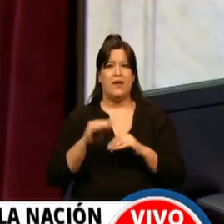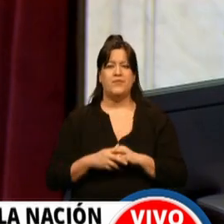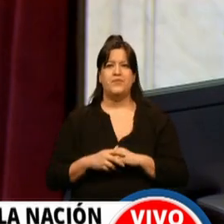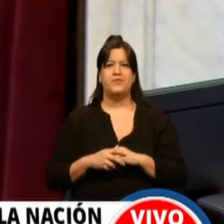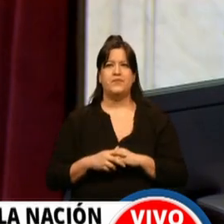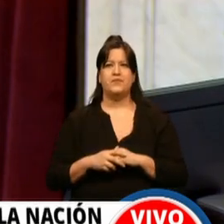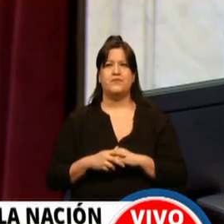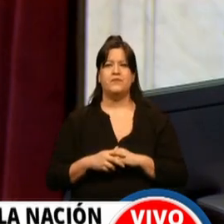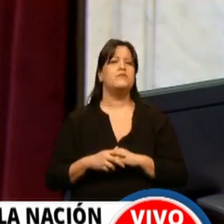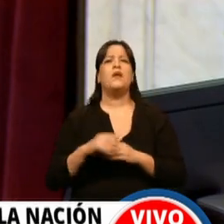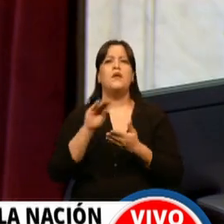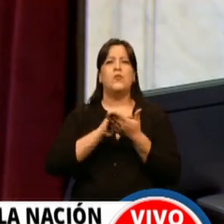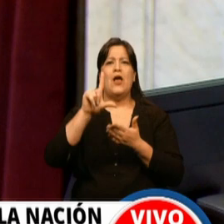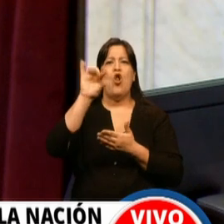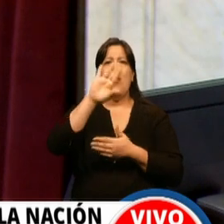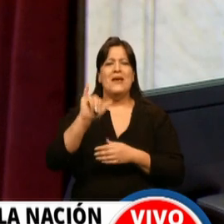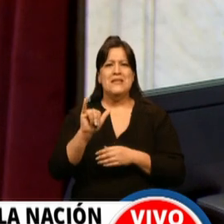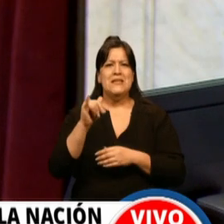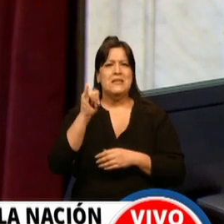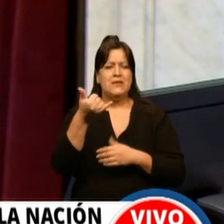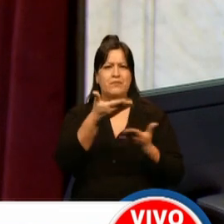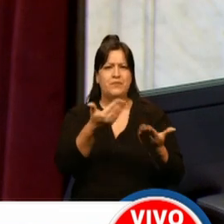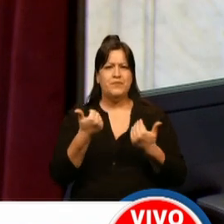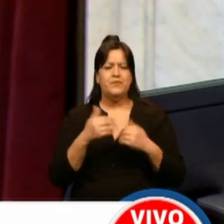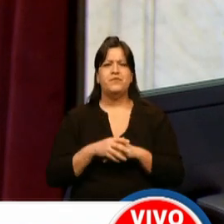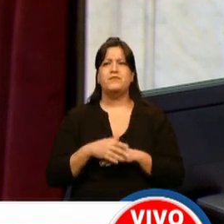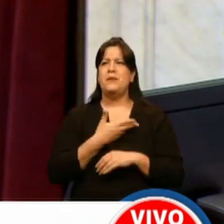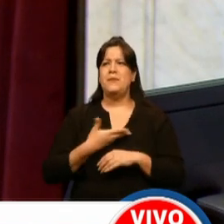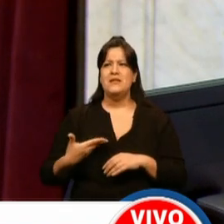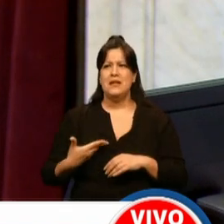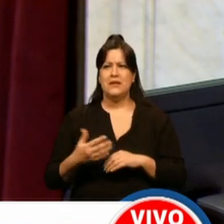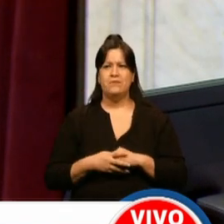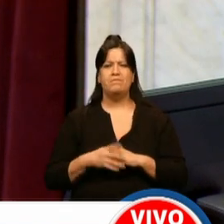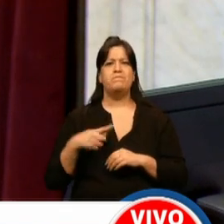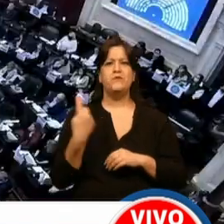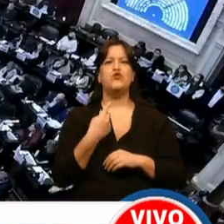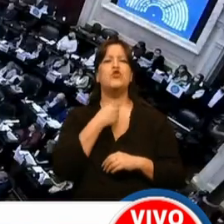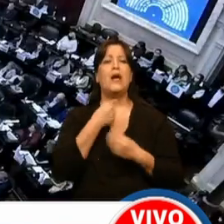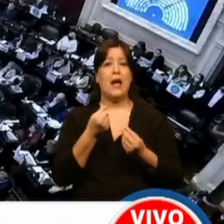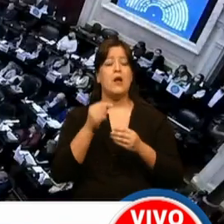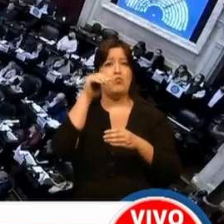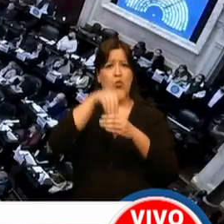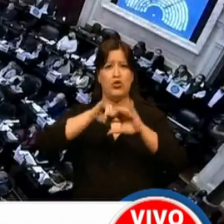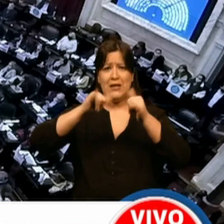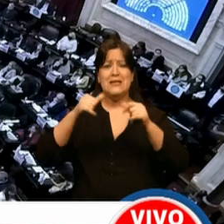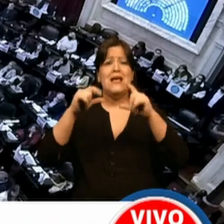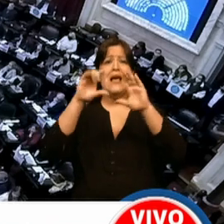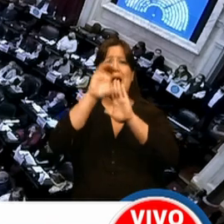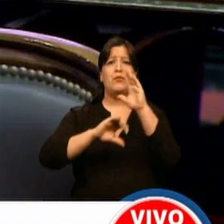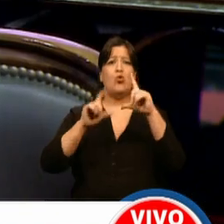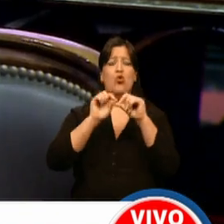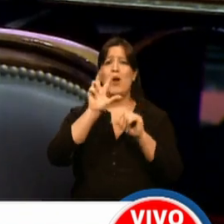vamos sí diputado lópez presidente nosotros queremos votar todo el capítulo tercero